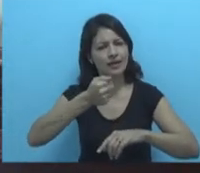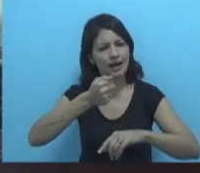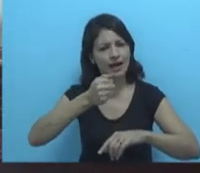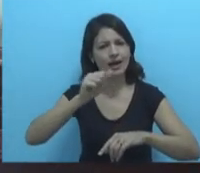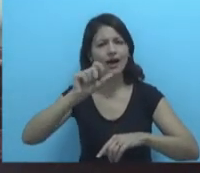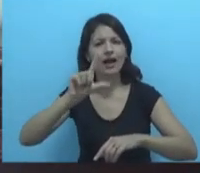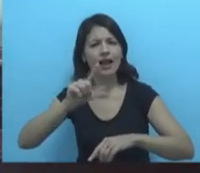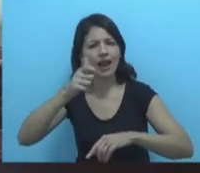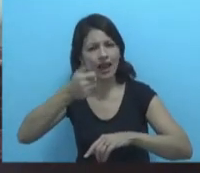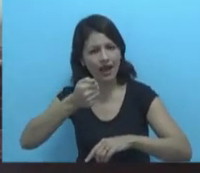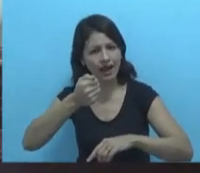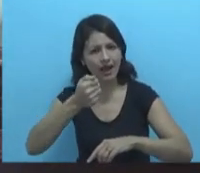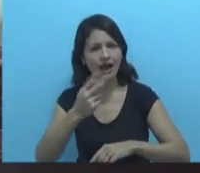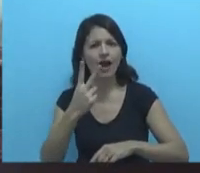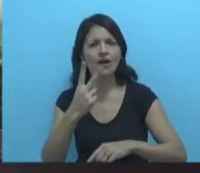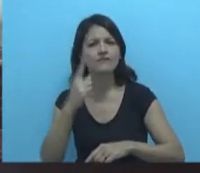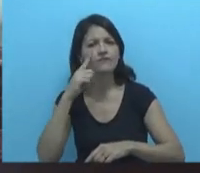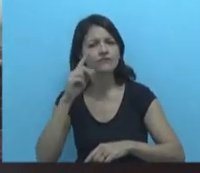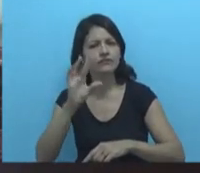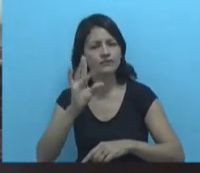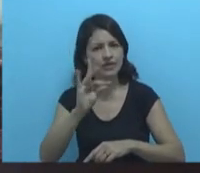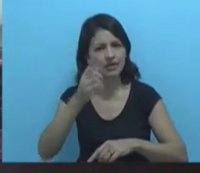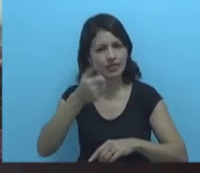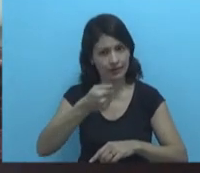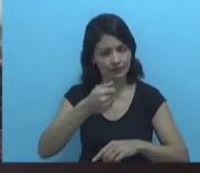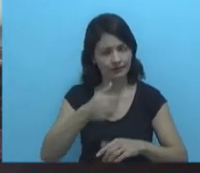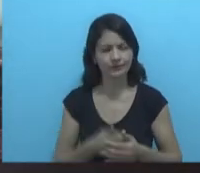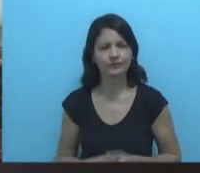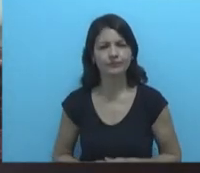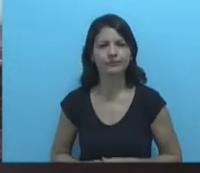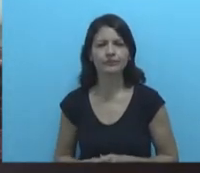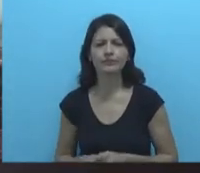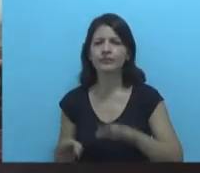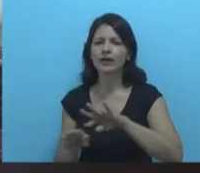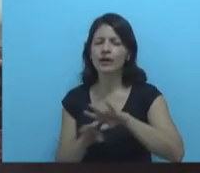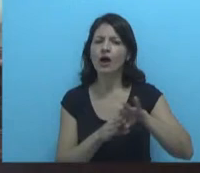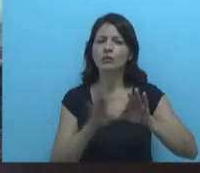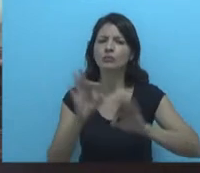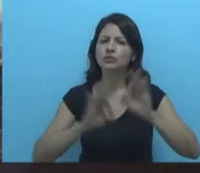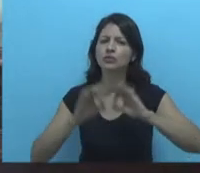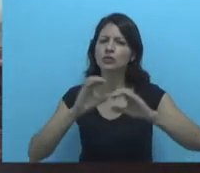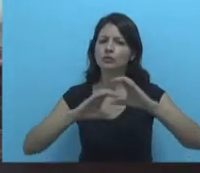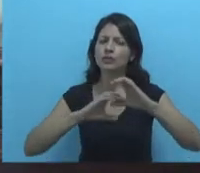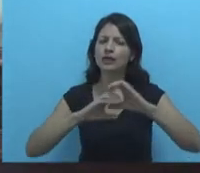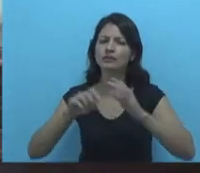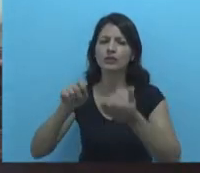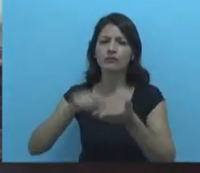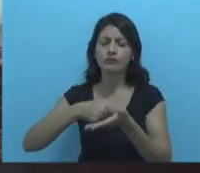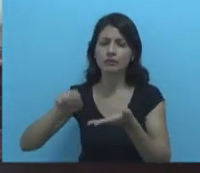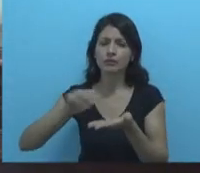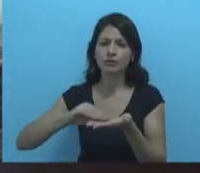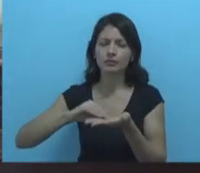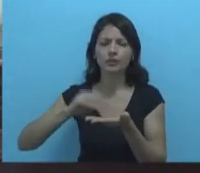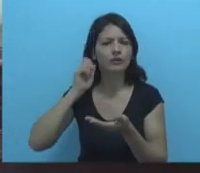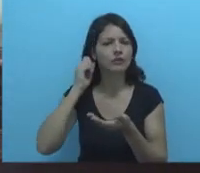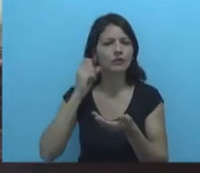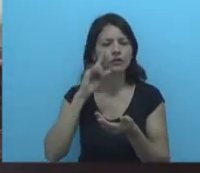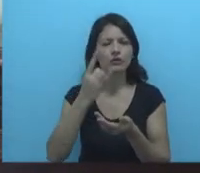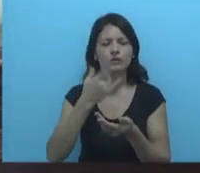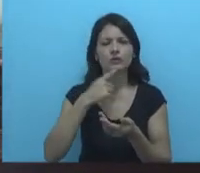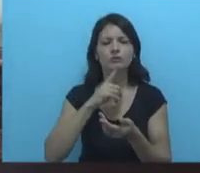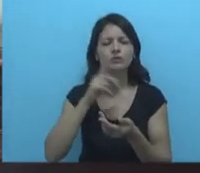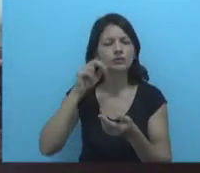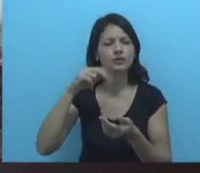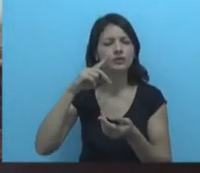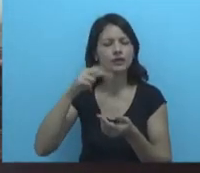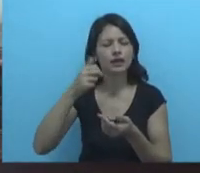Proyecto de declaración 43.450, diputado Giustiniani, con la firma diputada Donet, por el cual esta Cámara declara